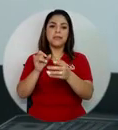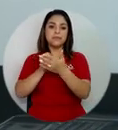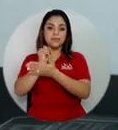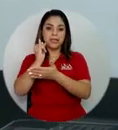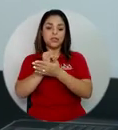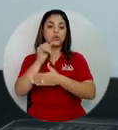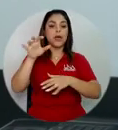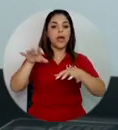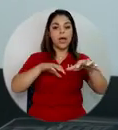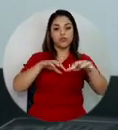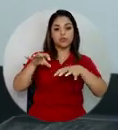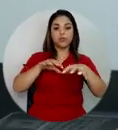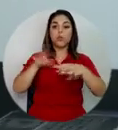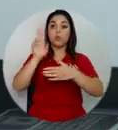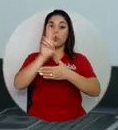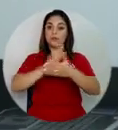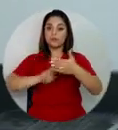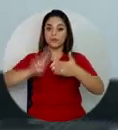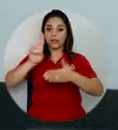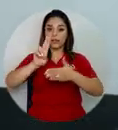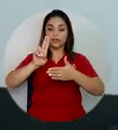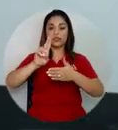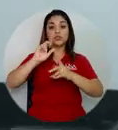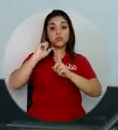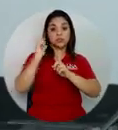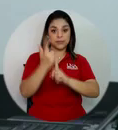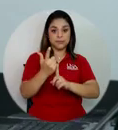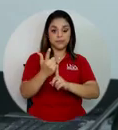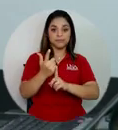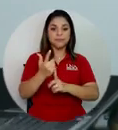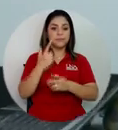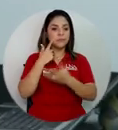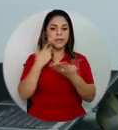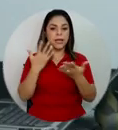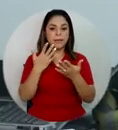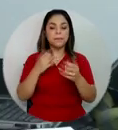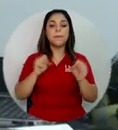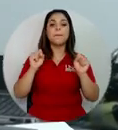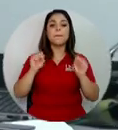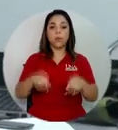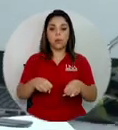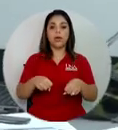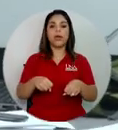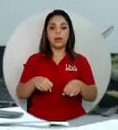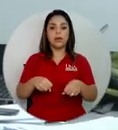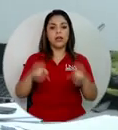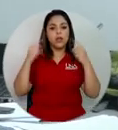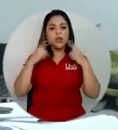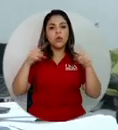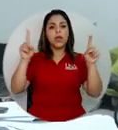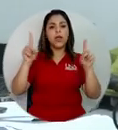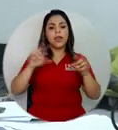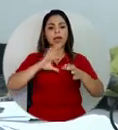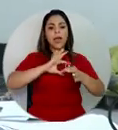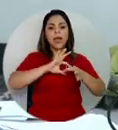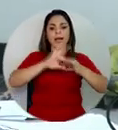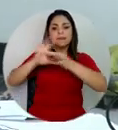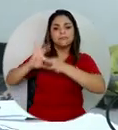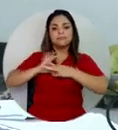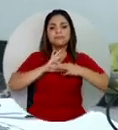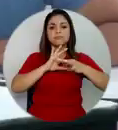de extensión y acción universitaria, acción social, perdón, para que se puedan